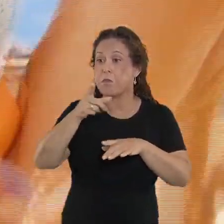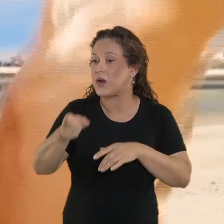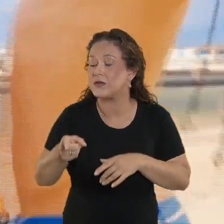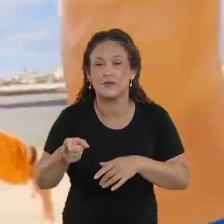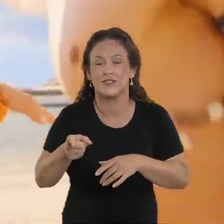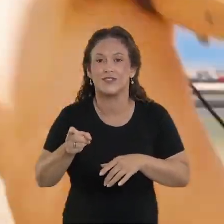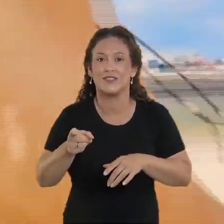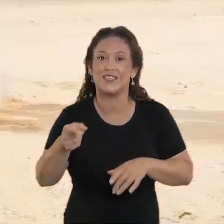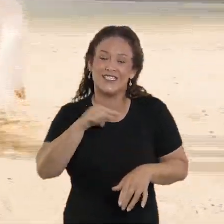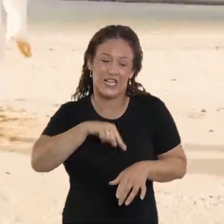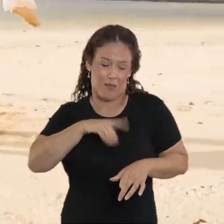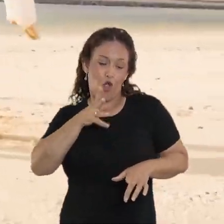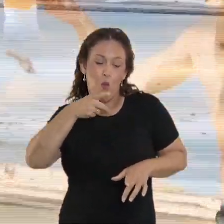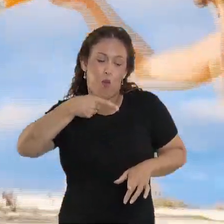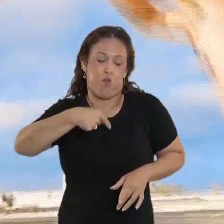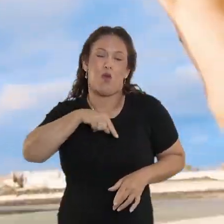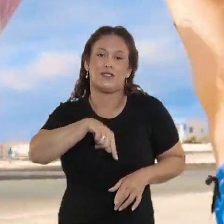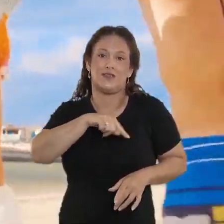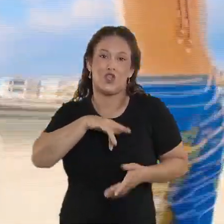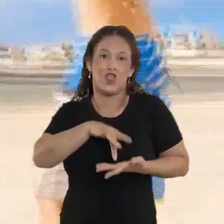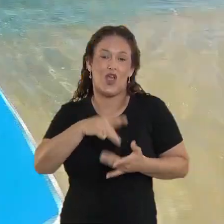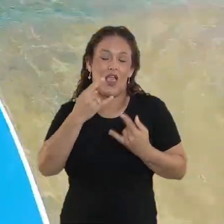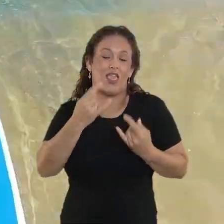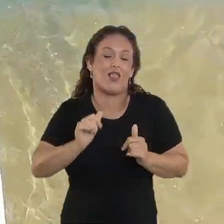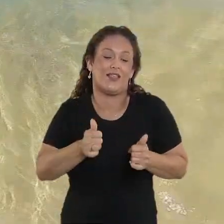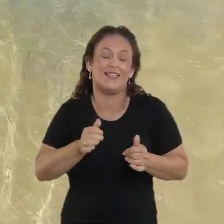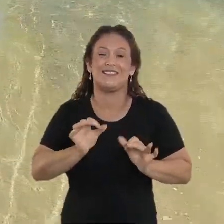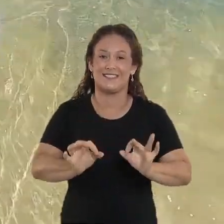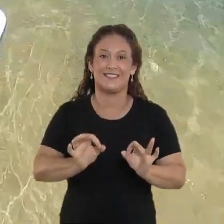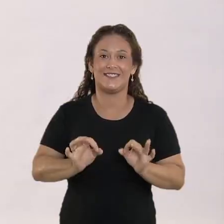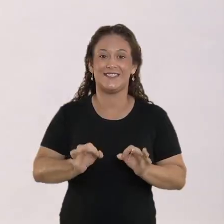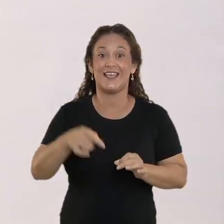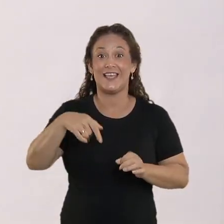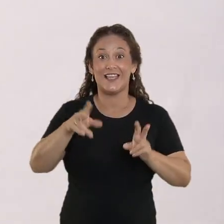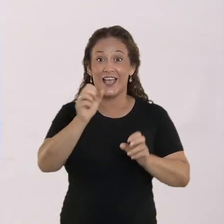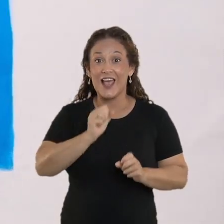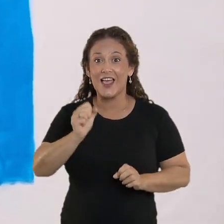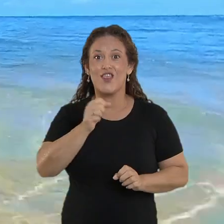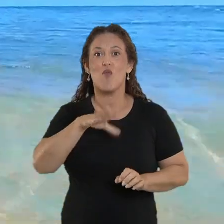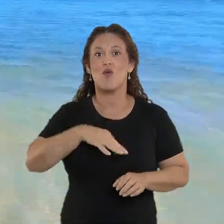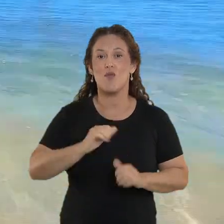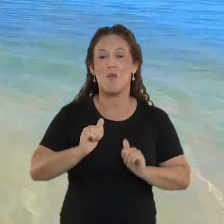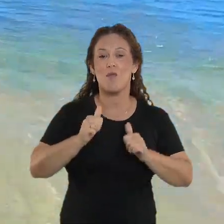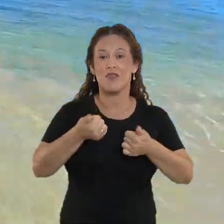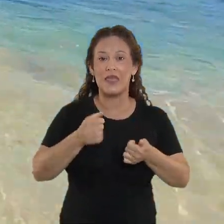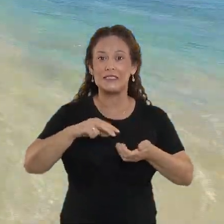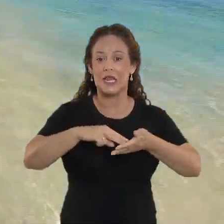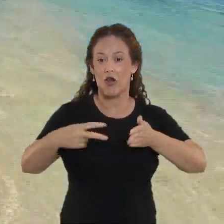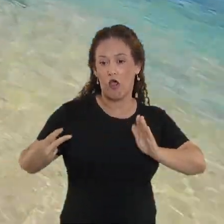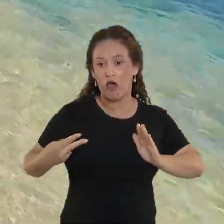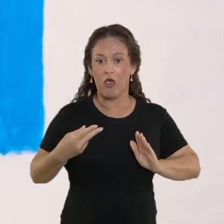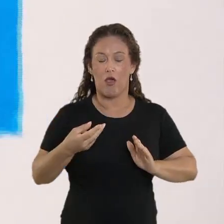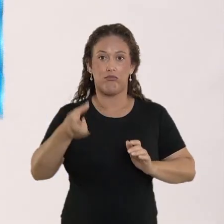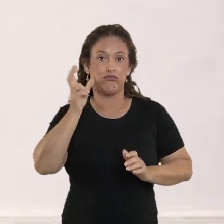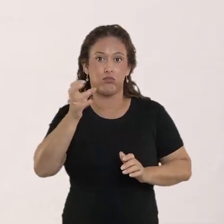sino hacia ese sentimiento que uno siente cuando está empezando a enamorarse. En este temita podemos escuchar los nuevos